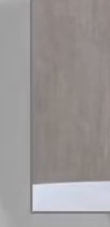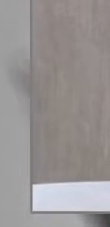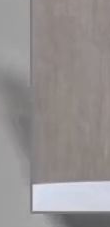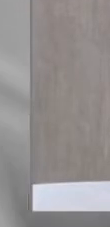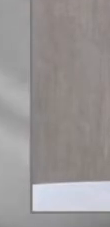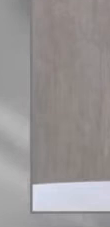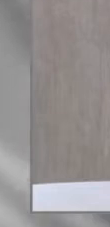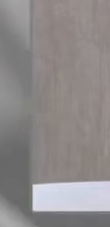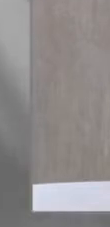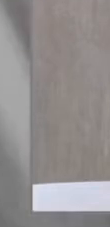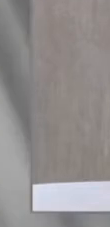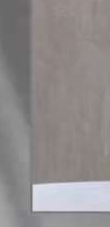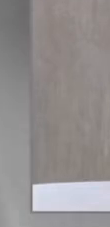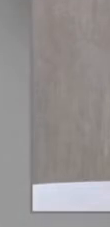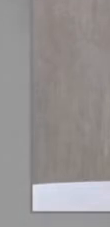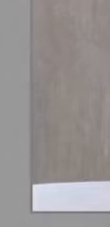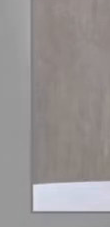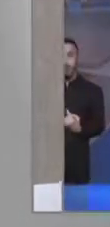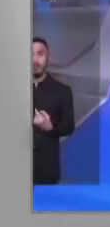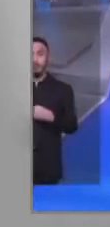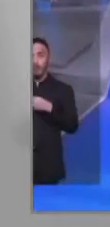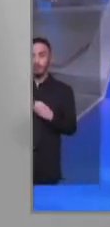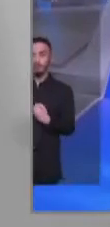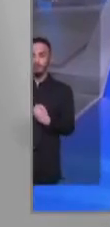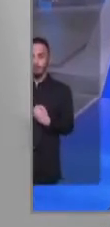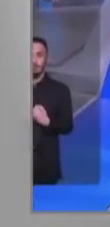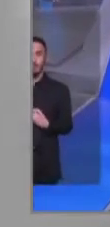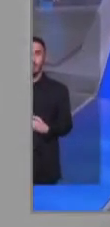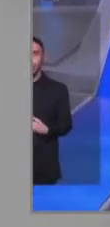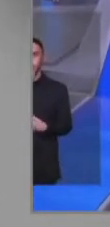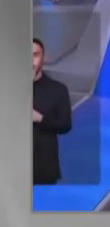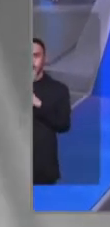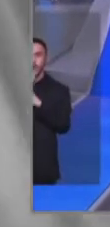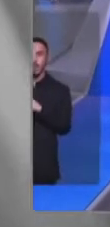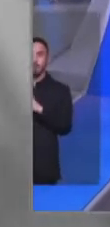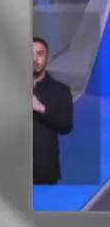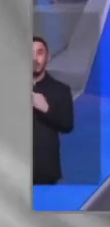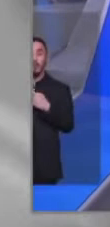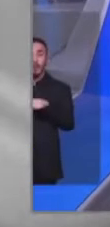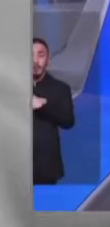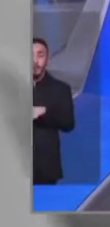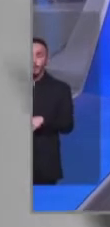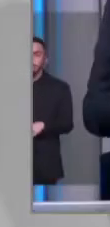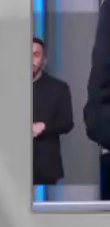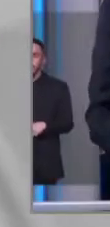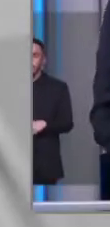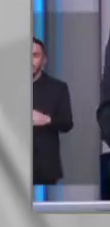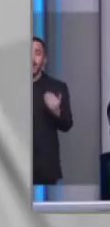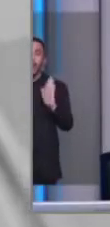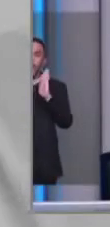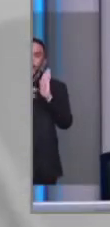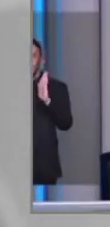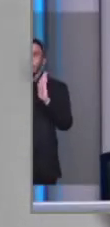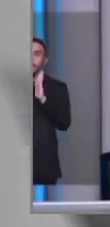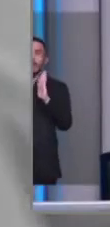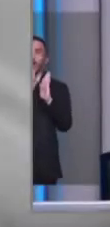cambio en la balanza las intenciones de Voto que podría decir importante